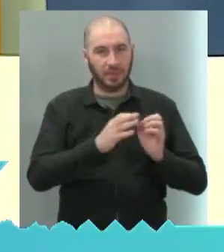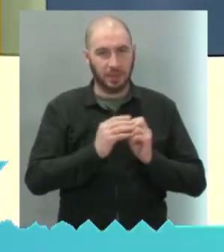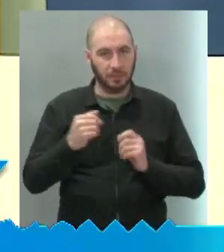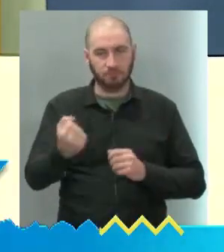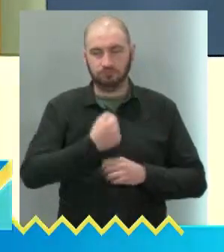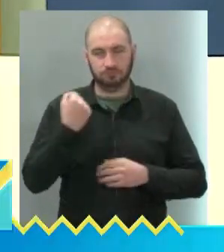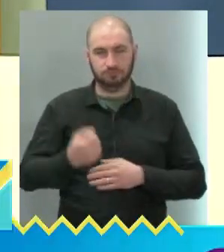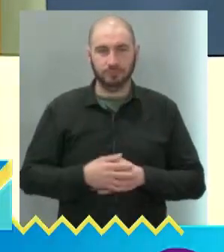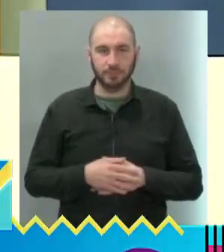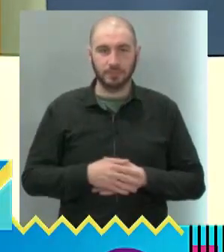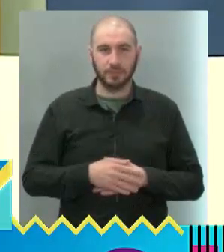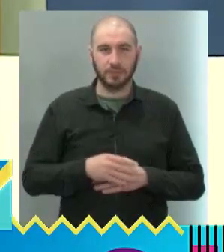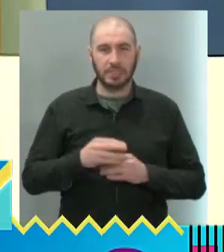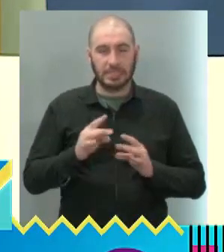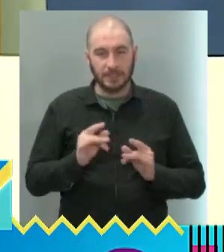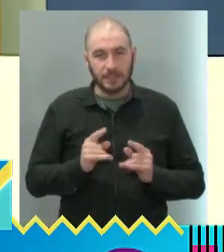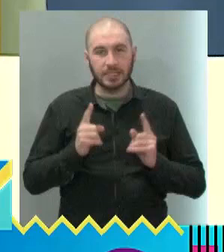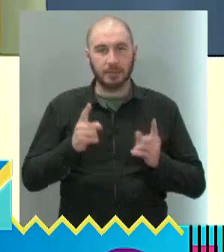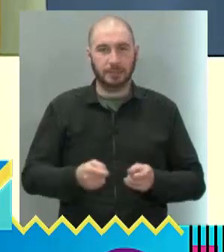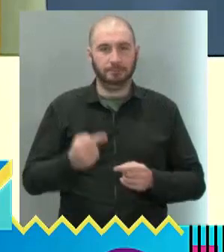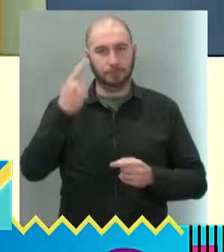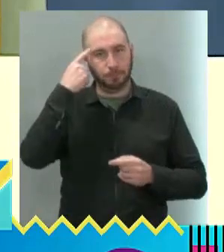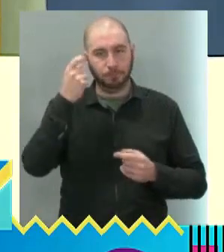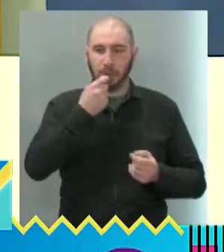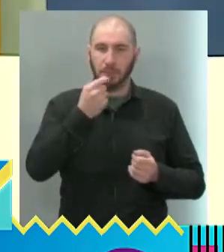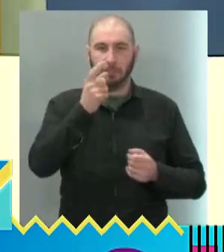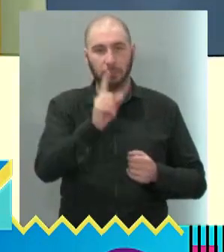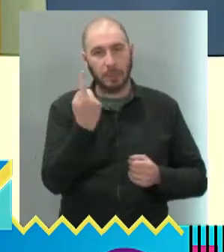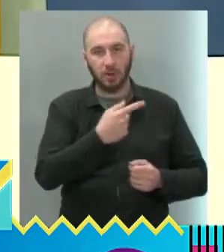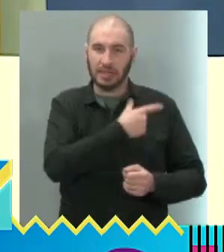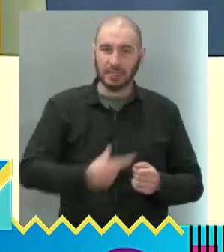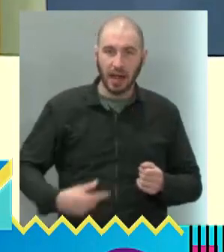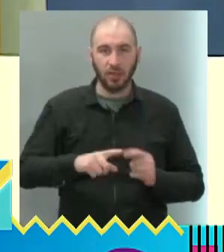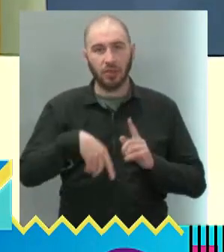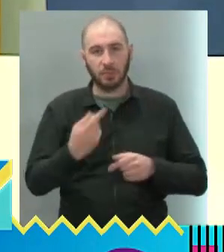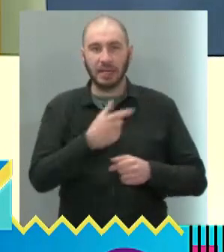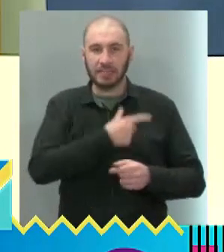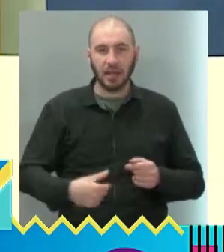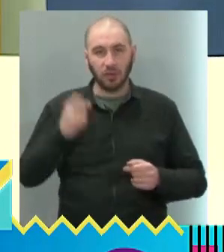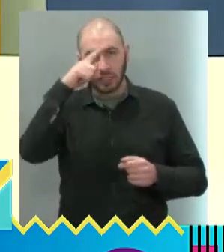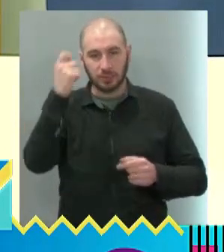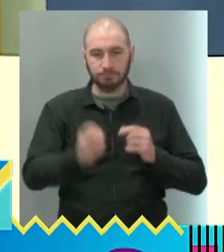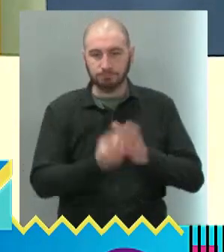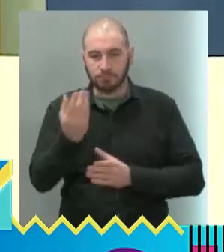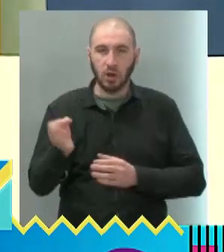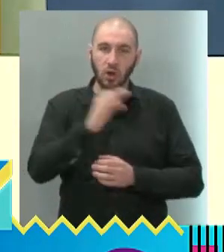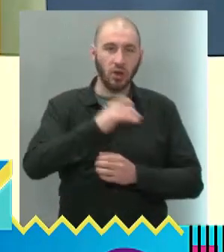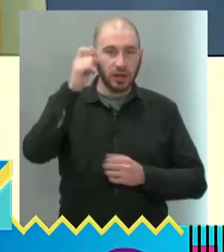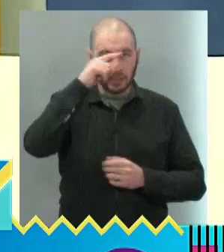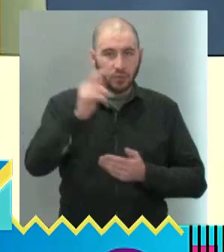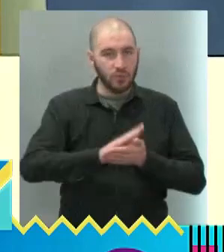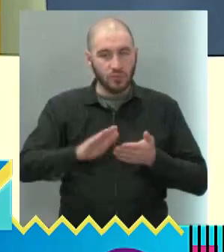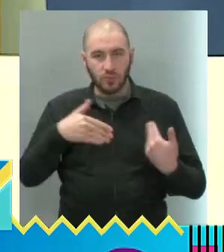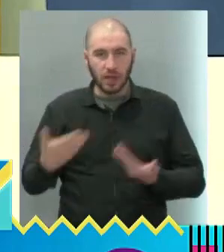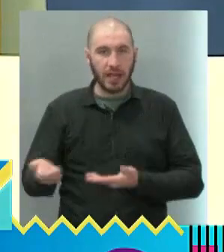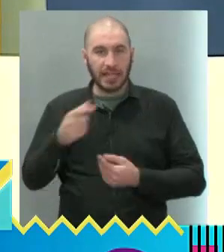historiográfica muy compleja, pensar si primero fue el Estado y el Estado fue el que generó las naciones, o las naciones le dan